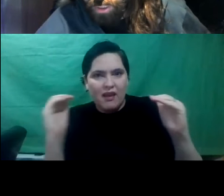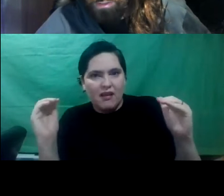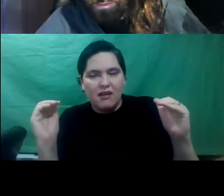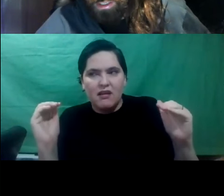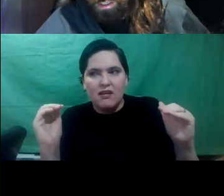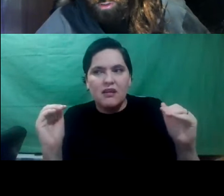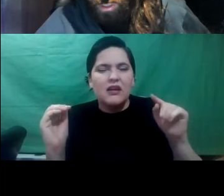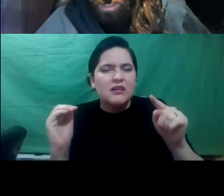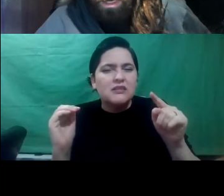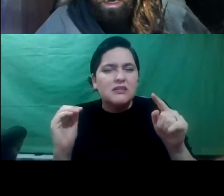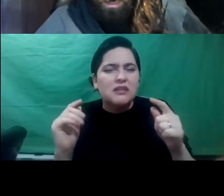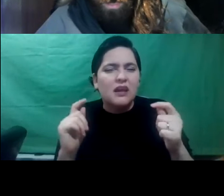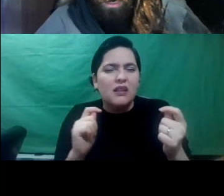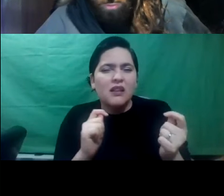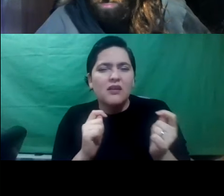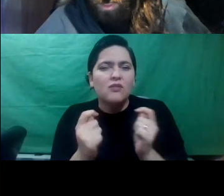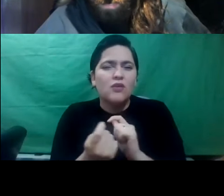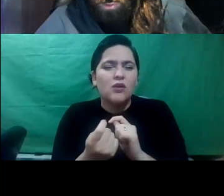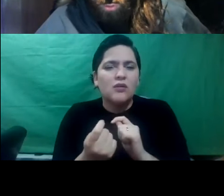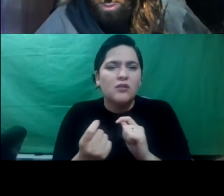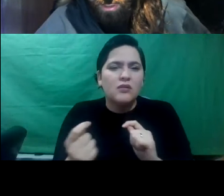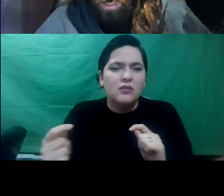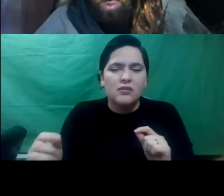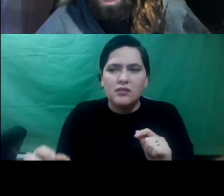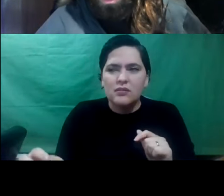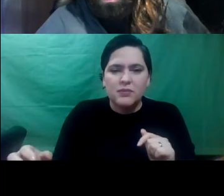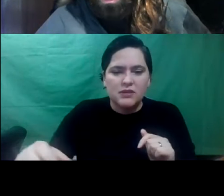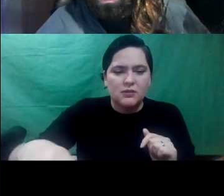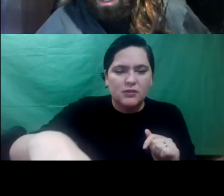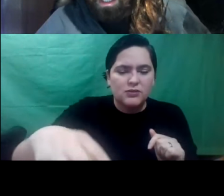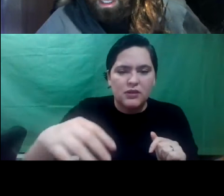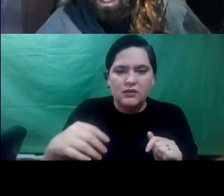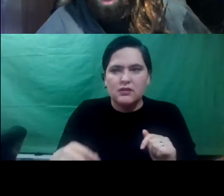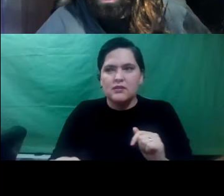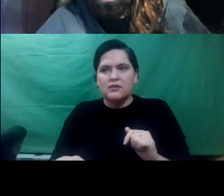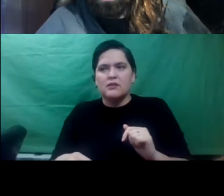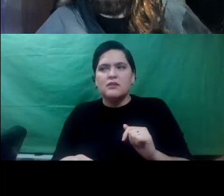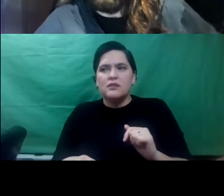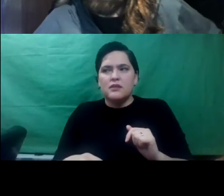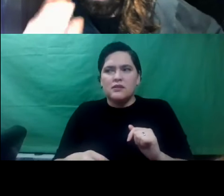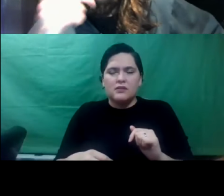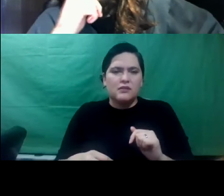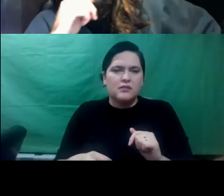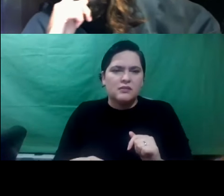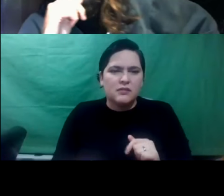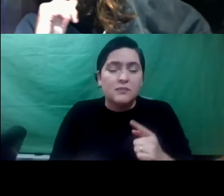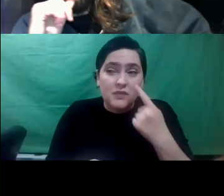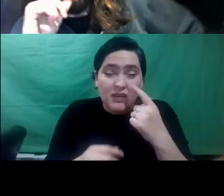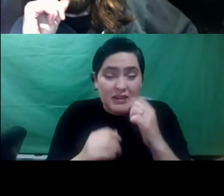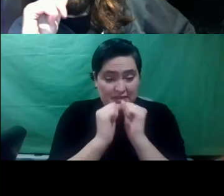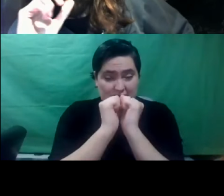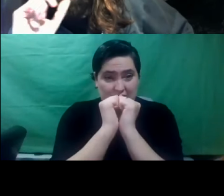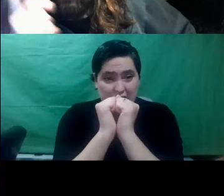transforma las corrientes de cada región en tasas de disparo, son dos variables fisiológicas, digamos, y está esta no linealidad. Entonces, a cada región del